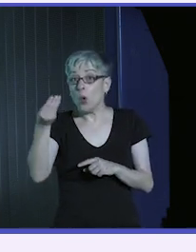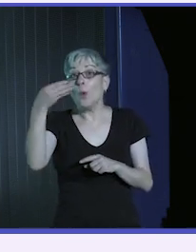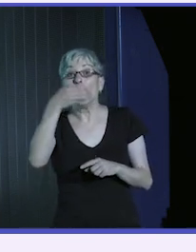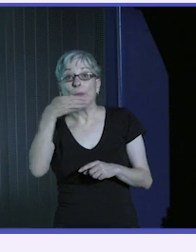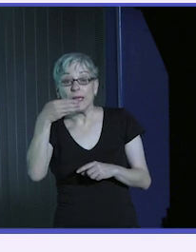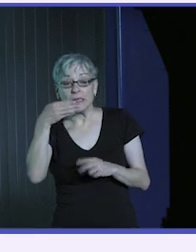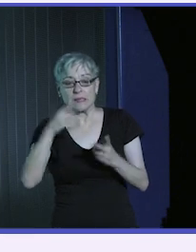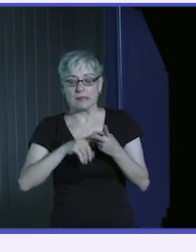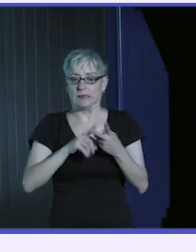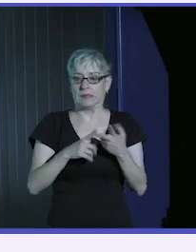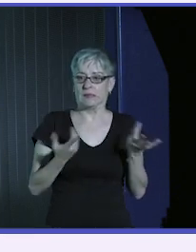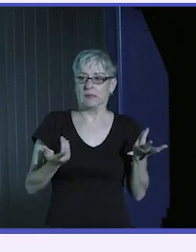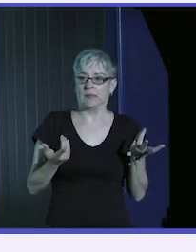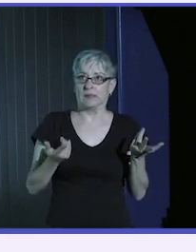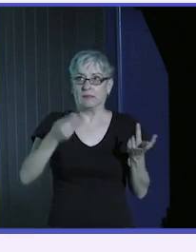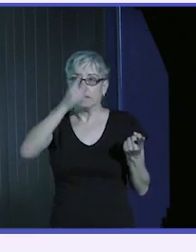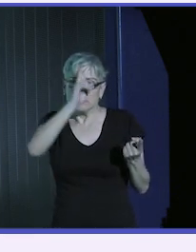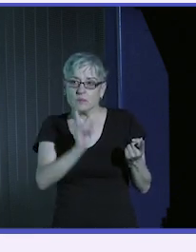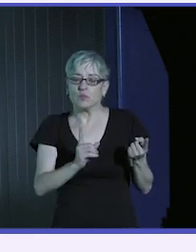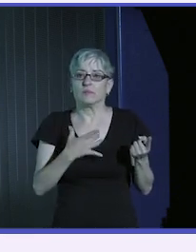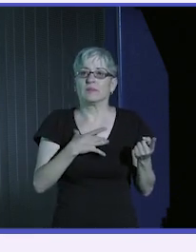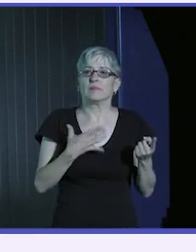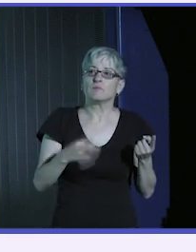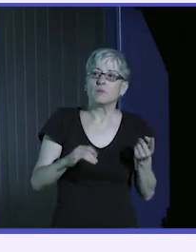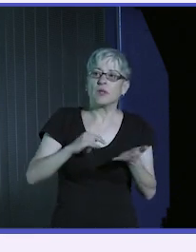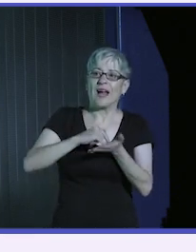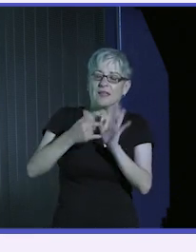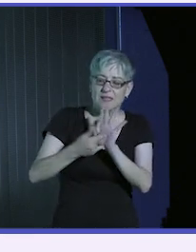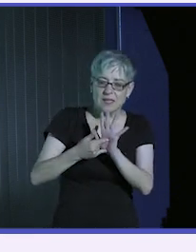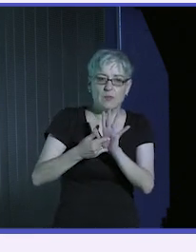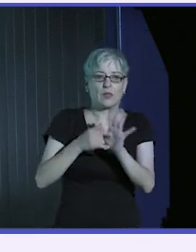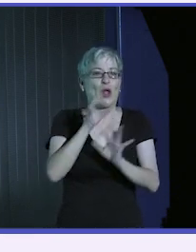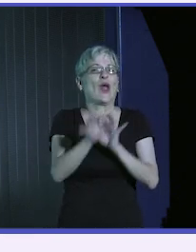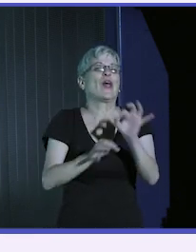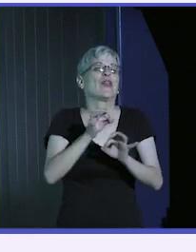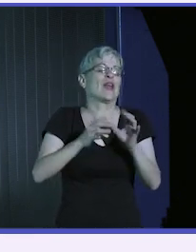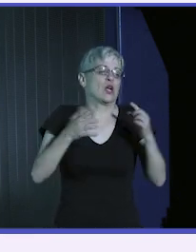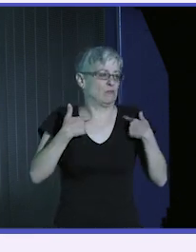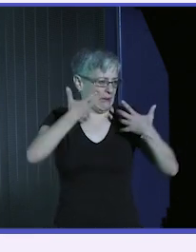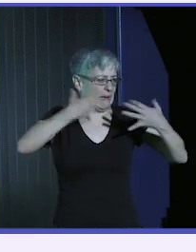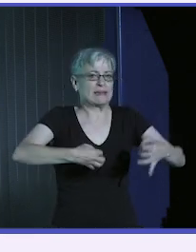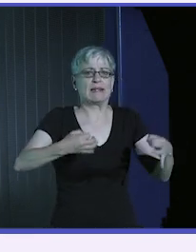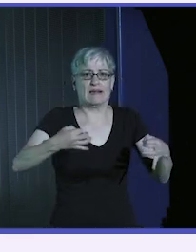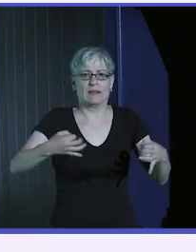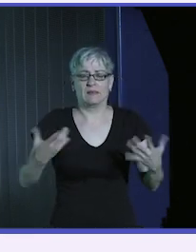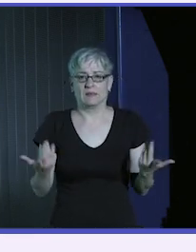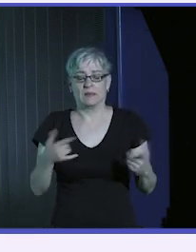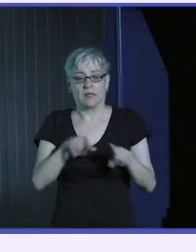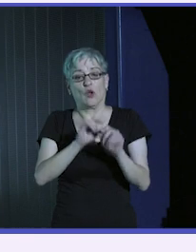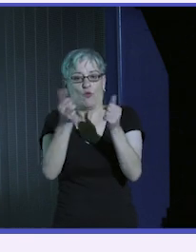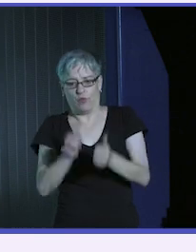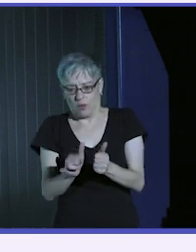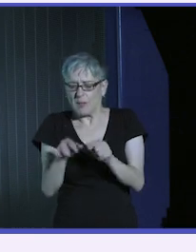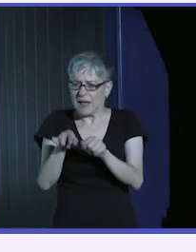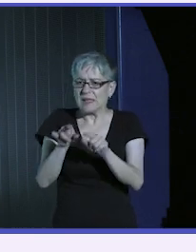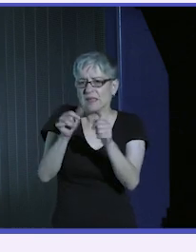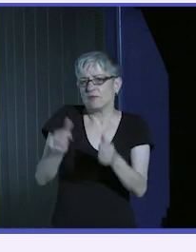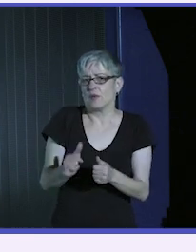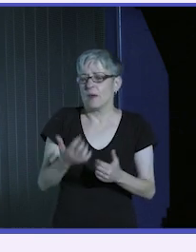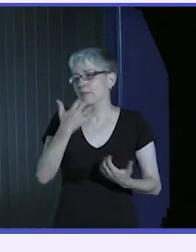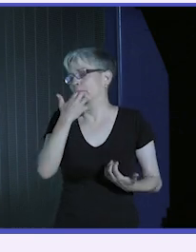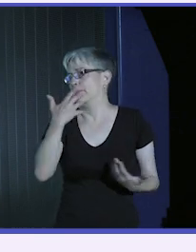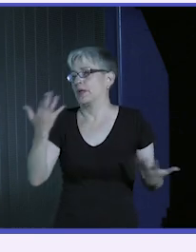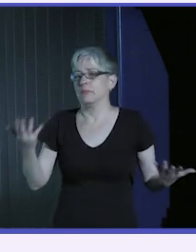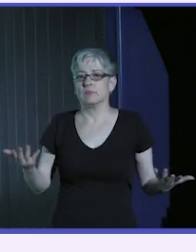de lo que no podemos saber lo que son, sino que también hay sistemas físicos en la naturaleza, sistemas reales, que se comportan de esta manera. Por